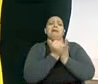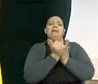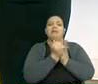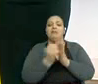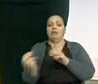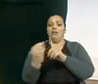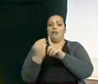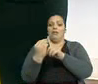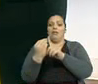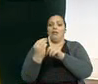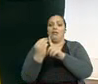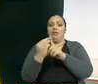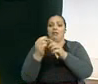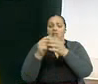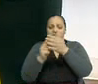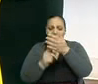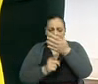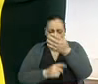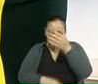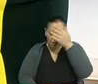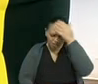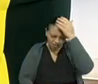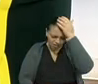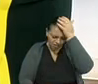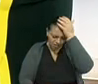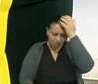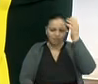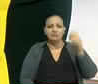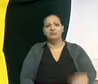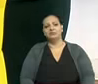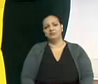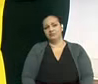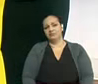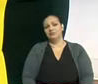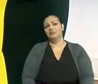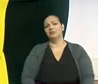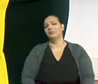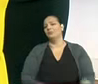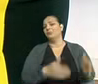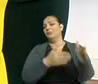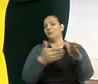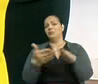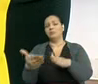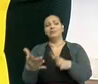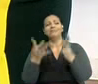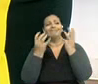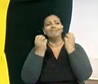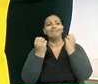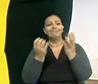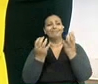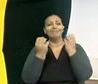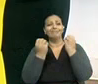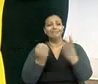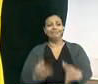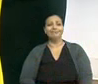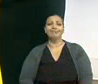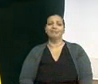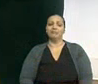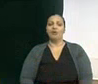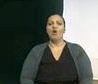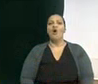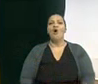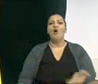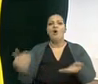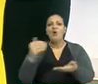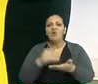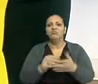un tiempo dantesco. Claro. No queremos volver, no podemos regresar a vivir esta pesadilla. Es por eso que se le